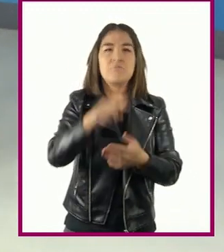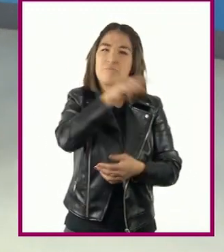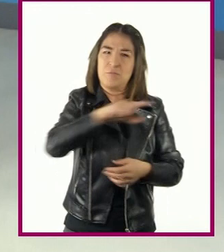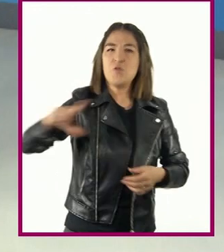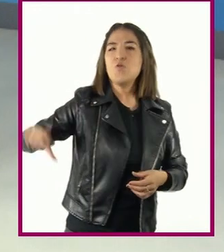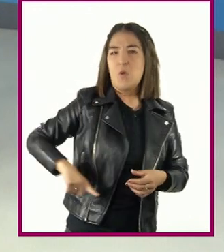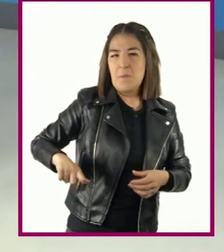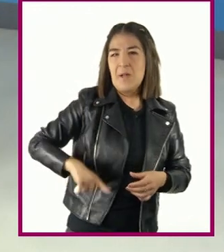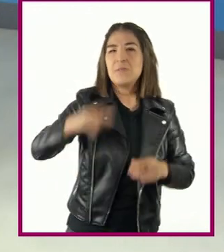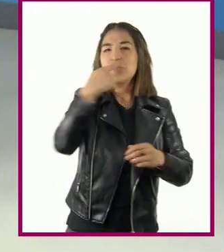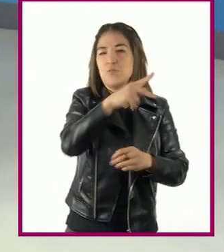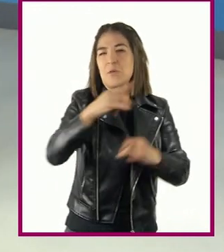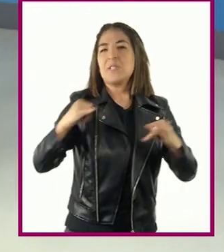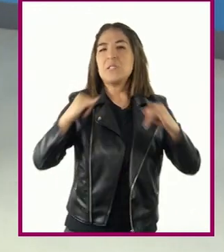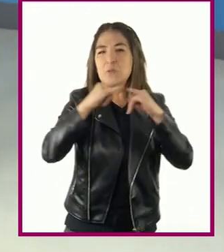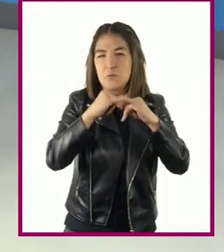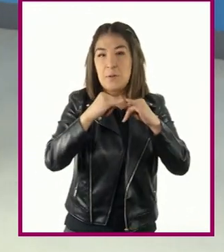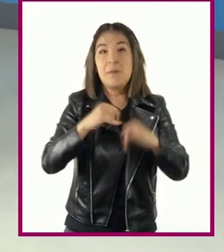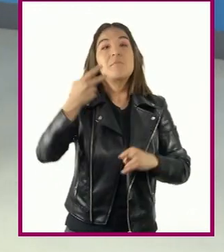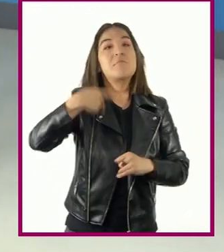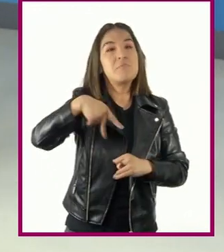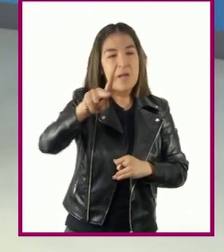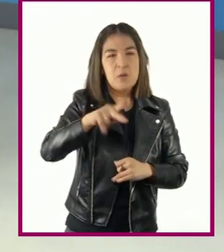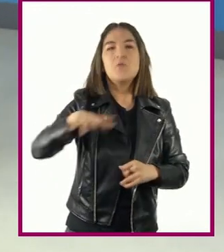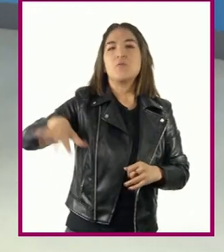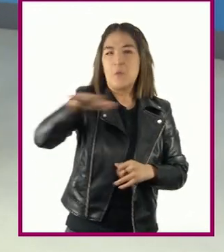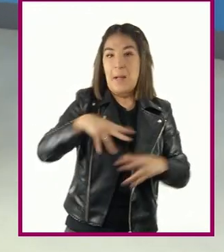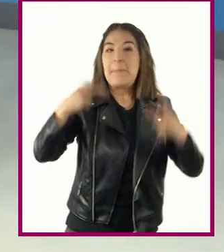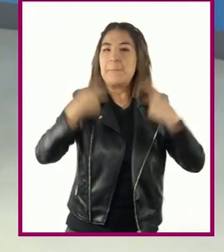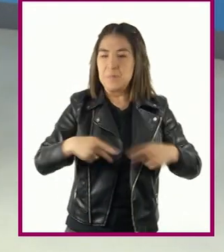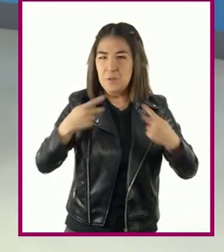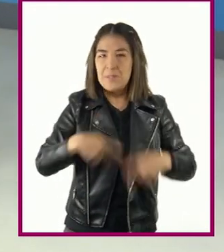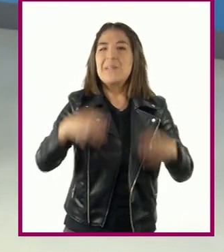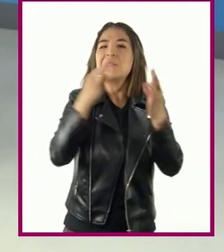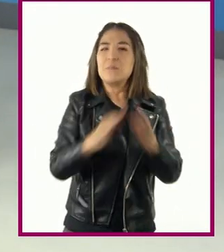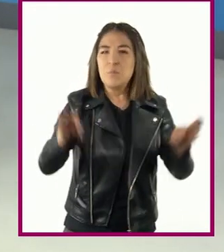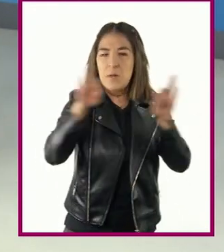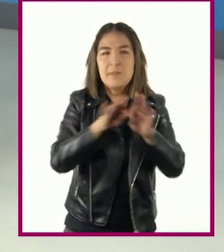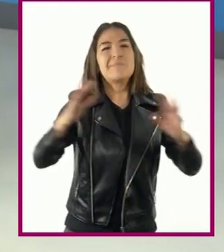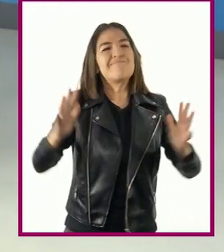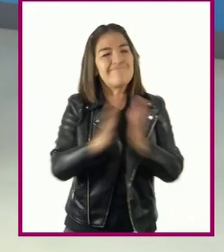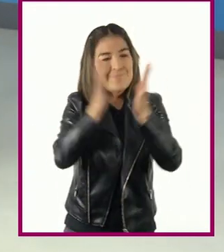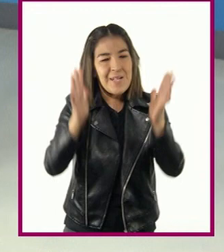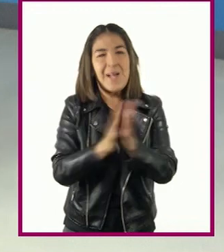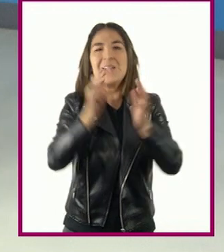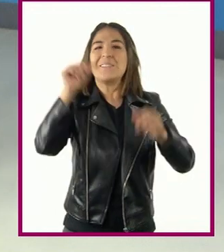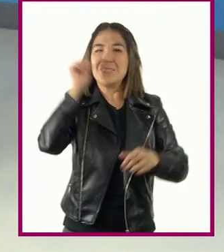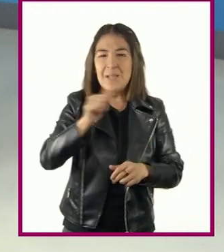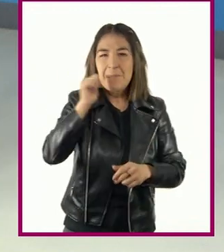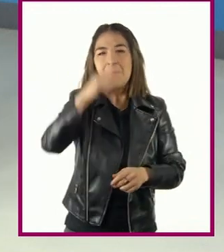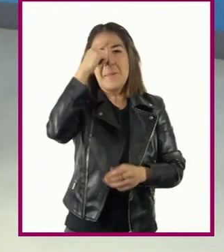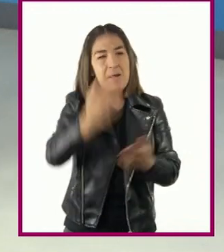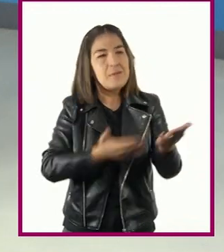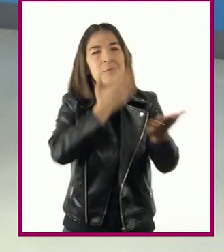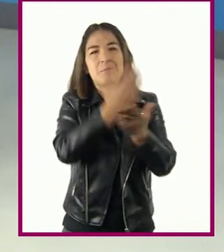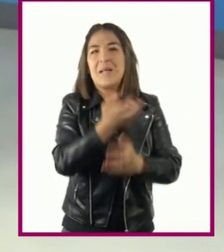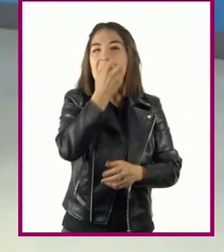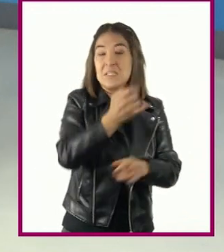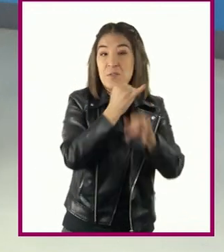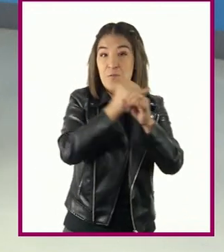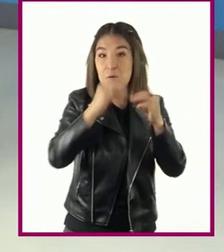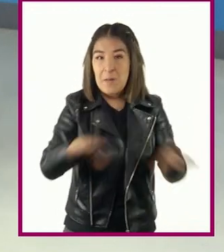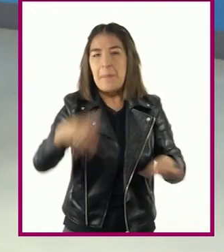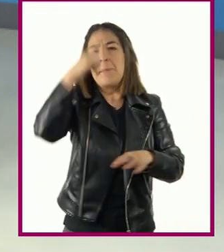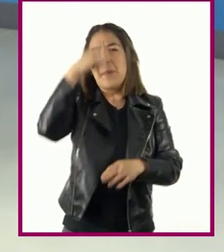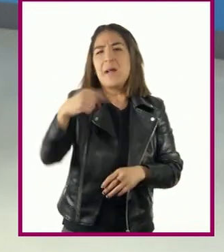instituciones, pero es importante que las y los ciudadanos participemos activamente. Esto ayudará